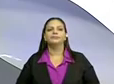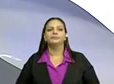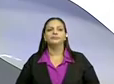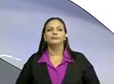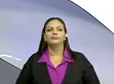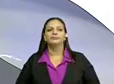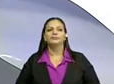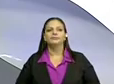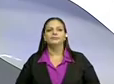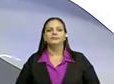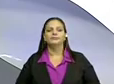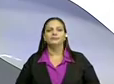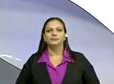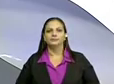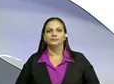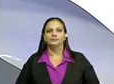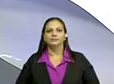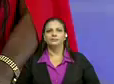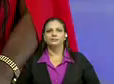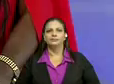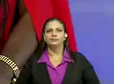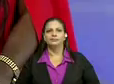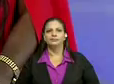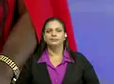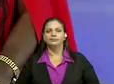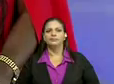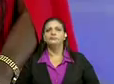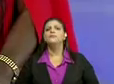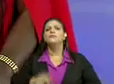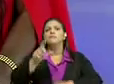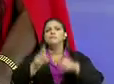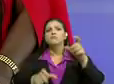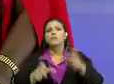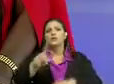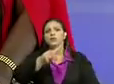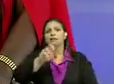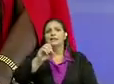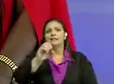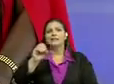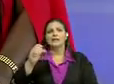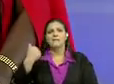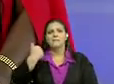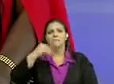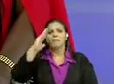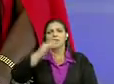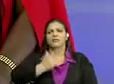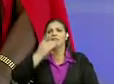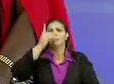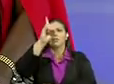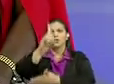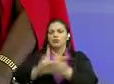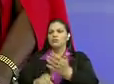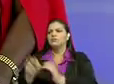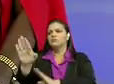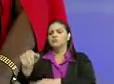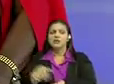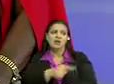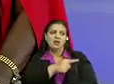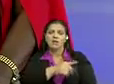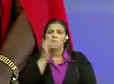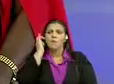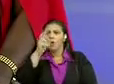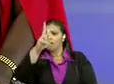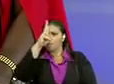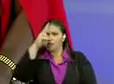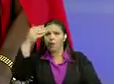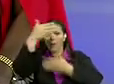televidentes. Bueno, más de 100 personas denunciaron ser víctimas de una estafa por parte de una mujer, quien les pedía dinero